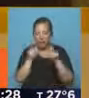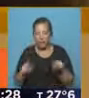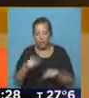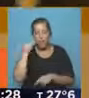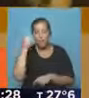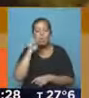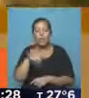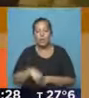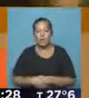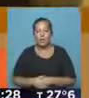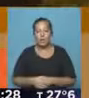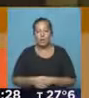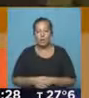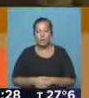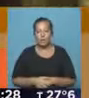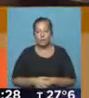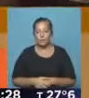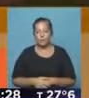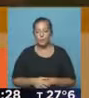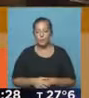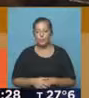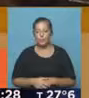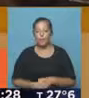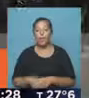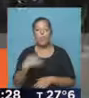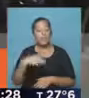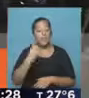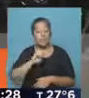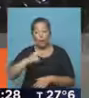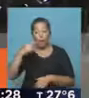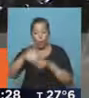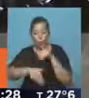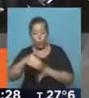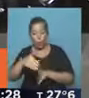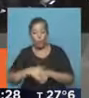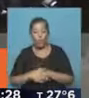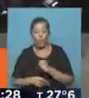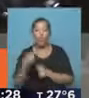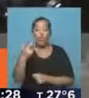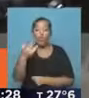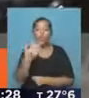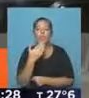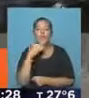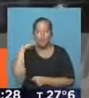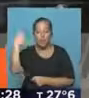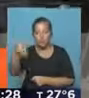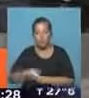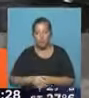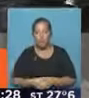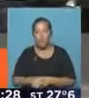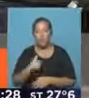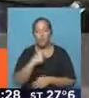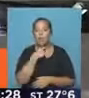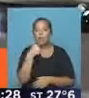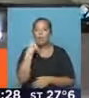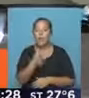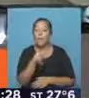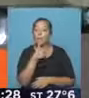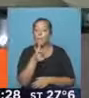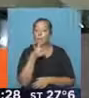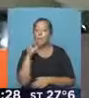alcanzaba y no le alcanzaba o sea tiene que ir a una segunda vuelta a segunda vuelta que sería el 2 de abril yo quería agregar bueno me parece que lo